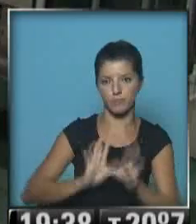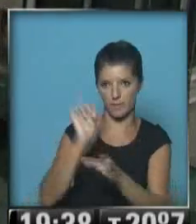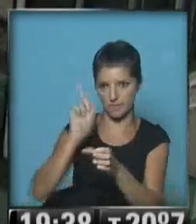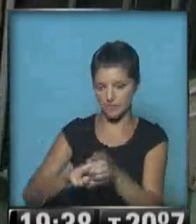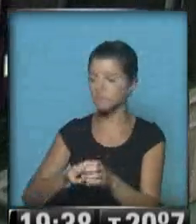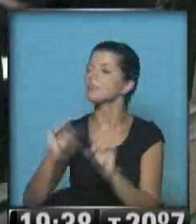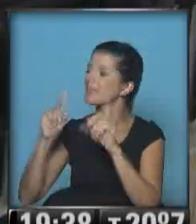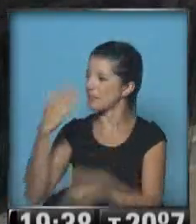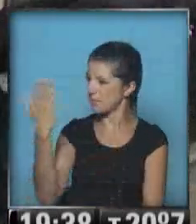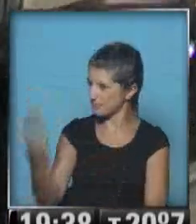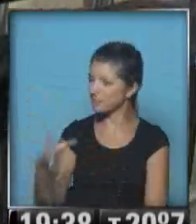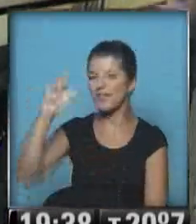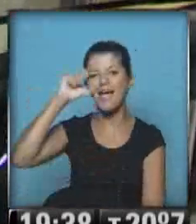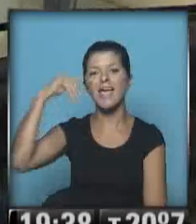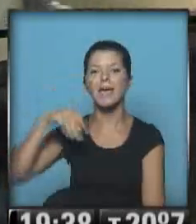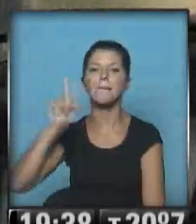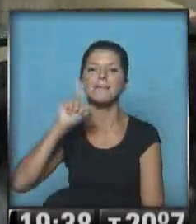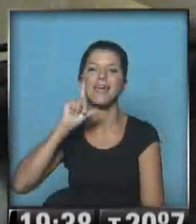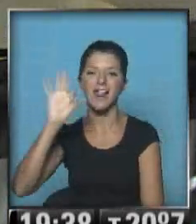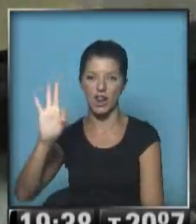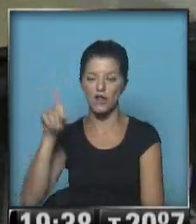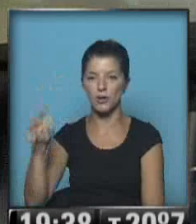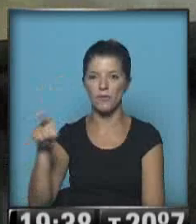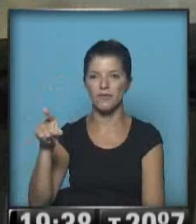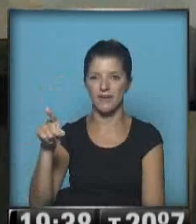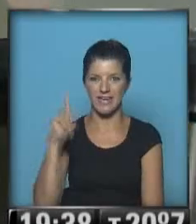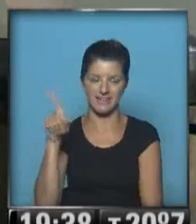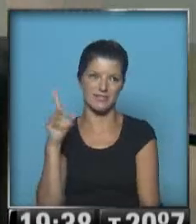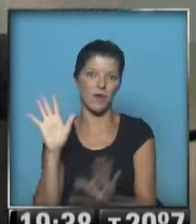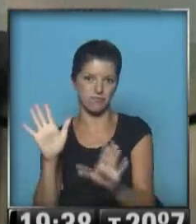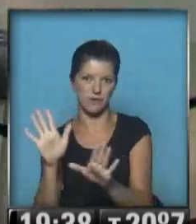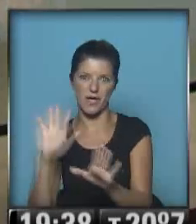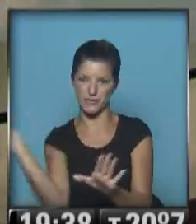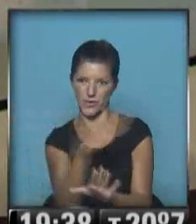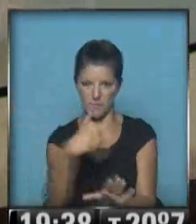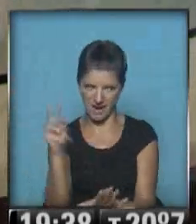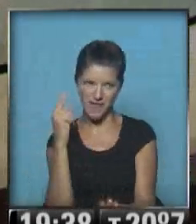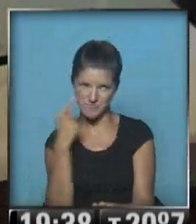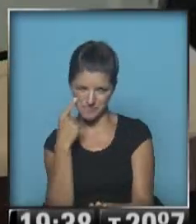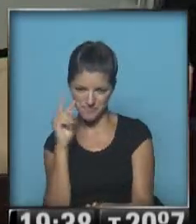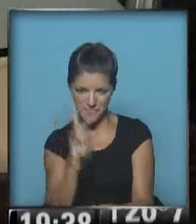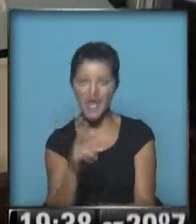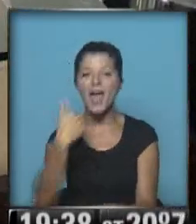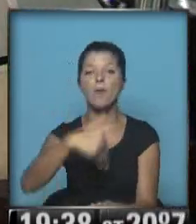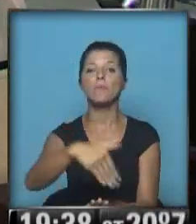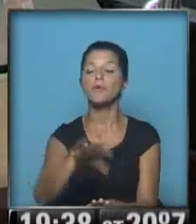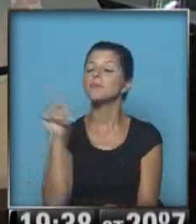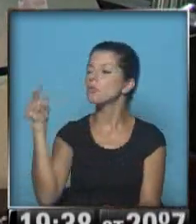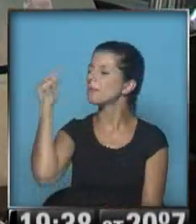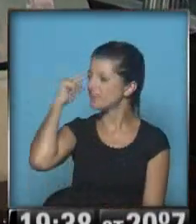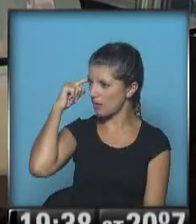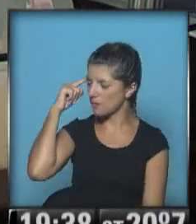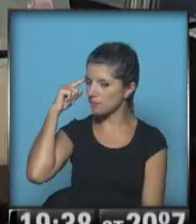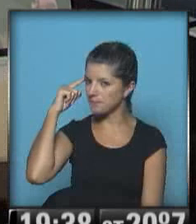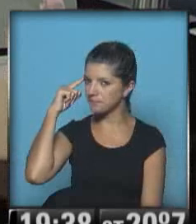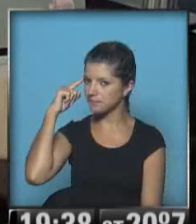está con nosotros Emilio ruchansky Emilio es un poco el factotum de todo esto que ustedes van a ver a continuación y pensaba Emilio